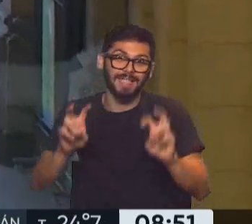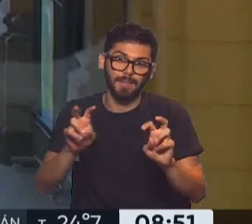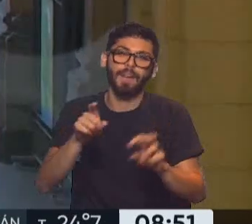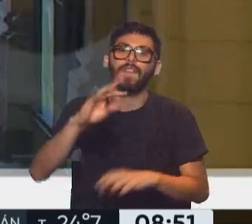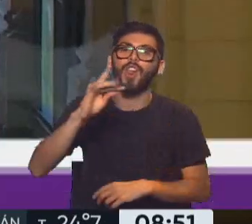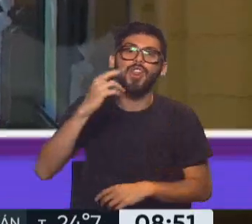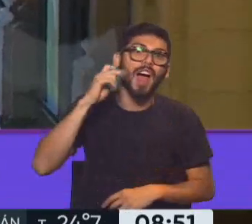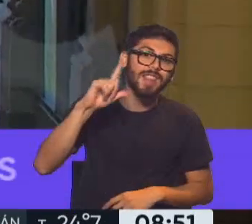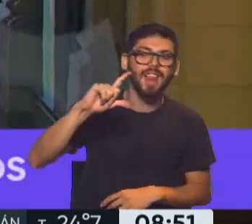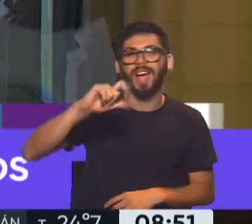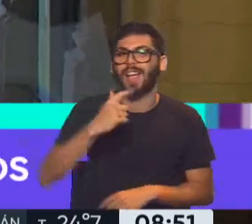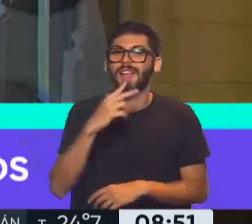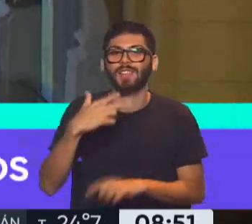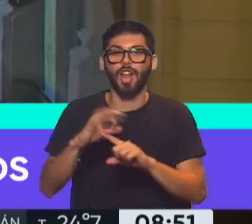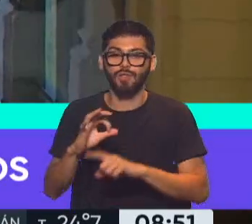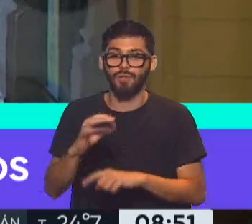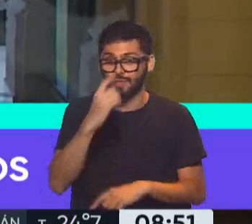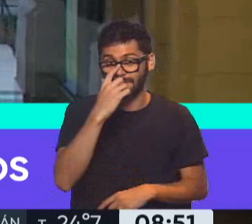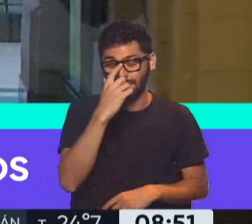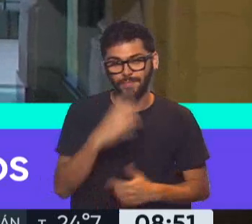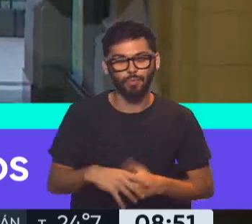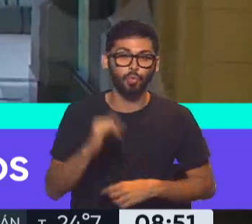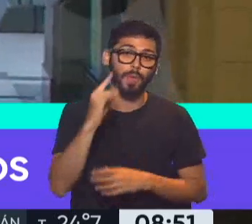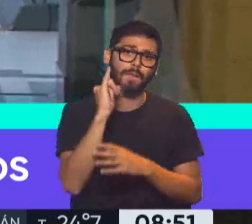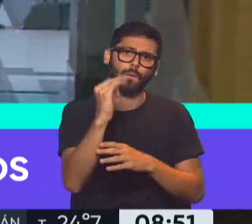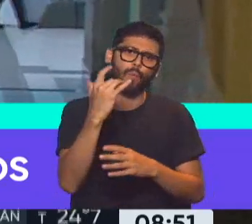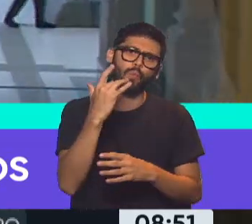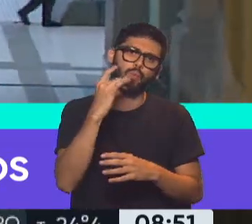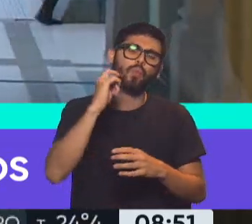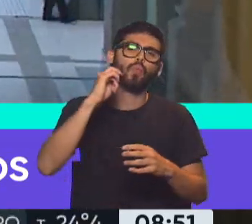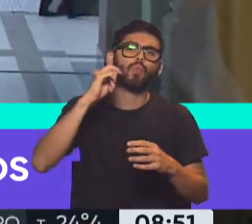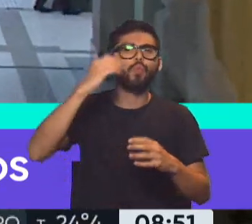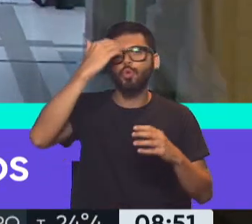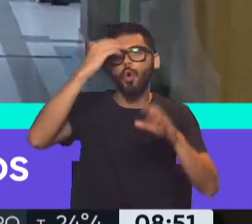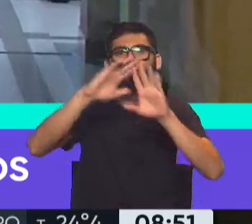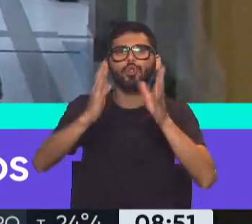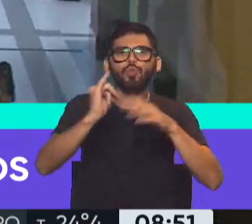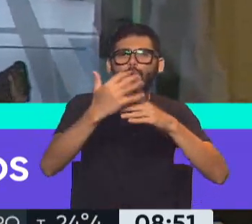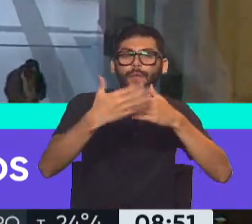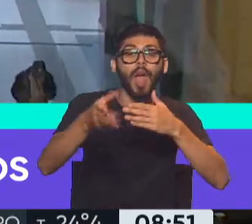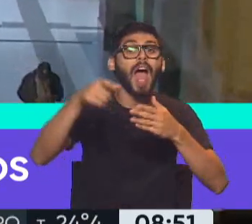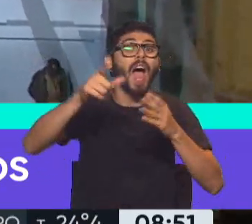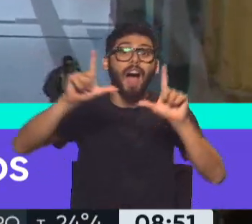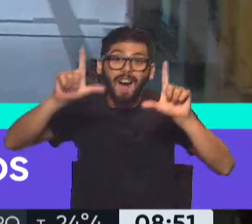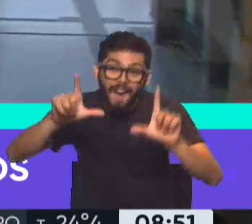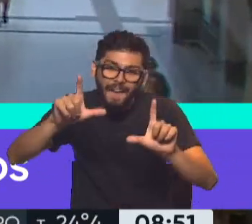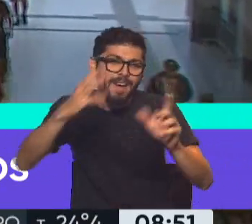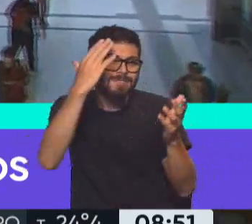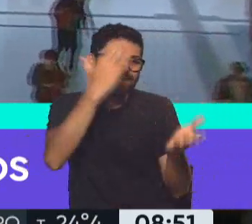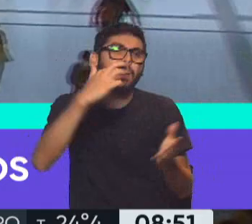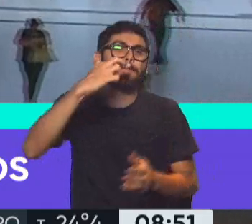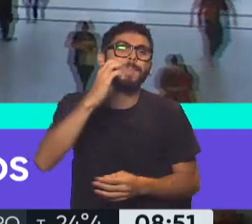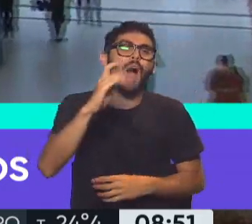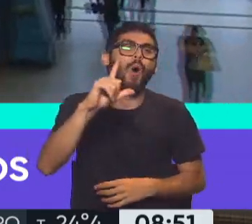y mira qué imagen nos regala marcelo el hall de la estación en constitución está dedicada a pablo a nuestro productor